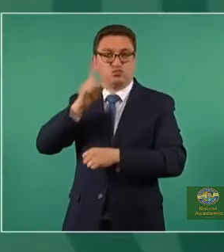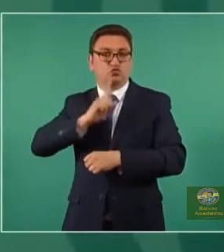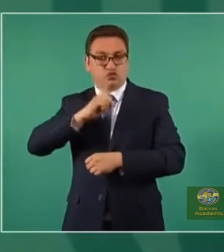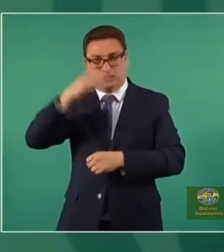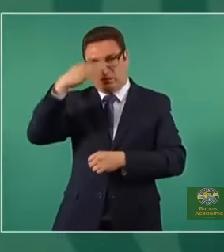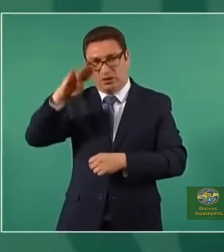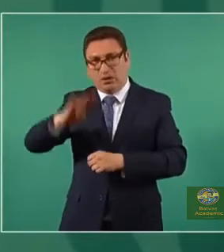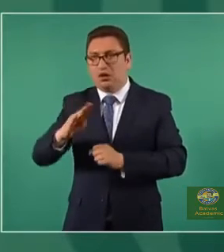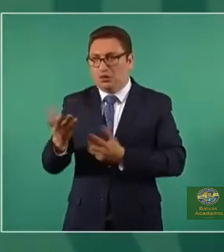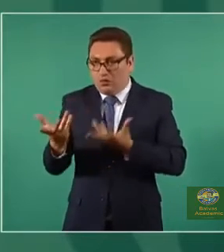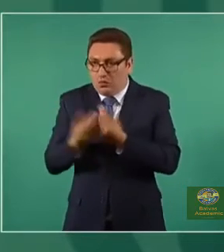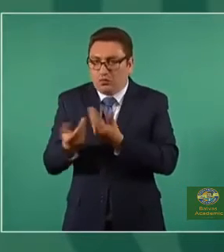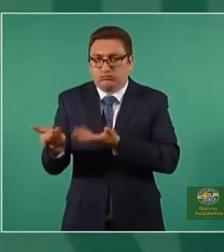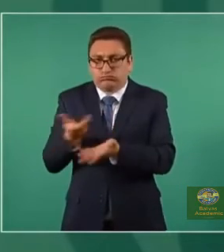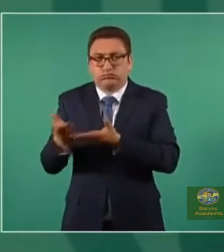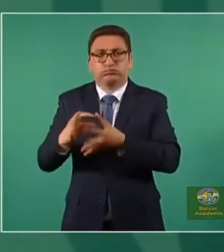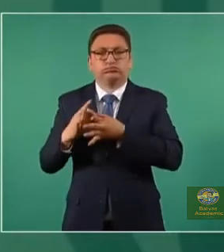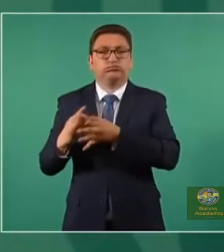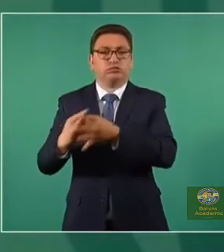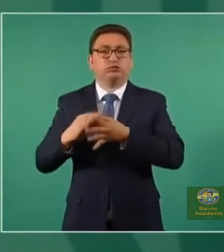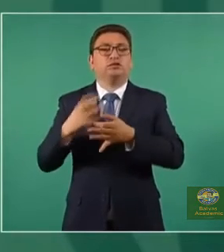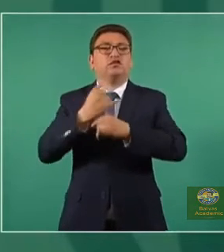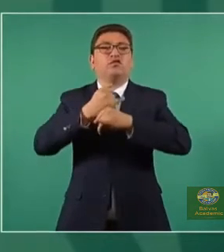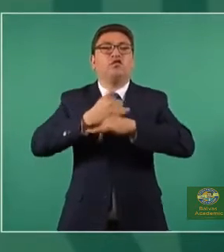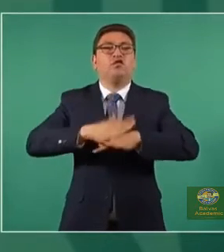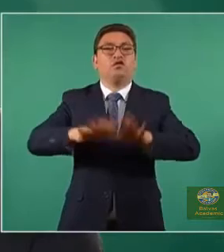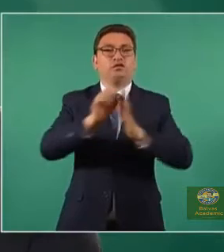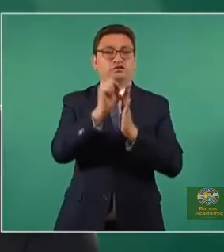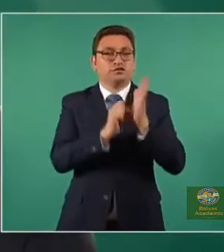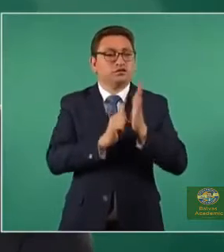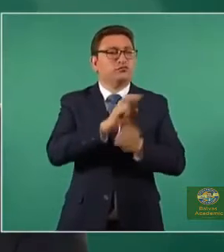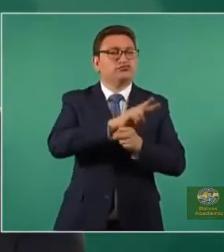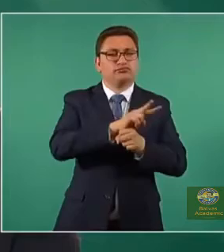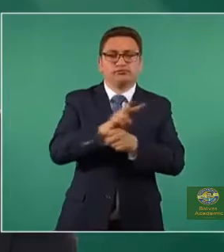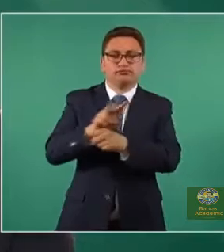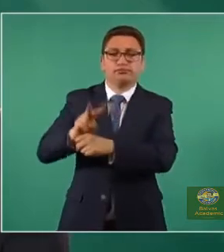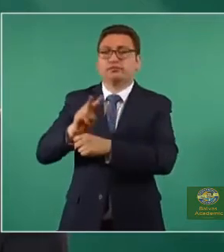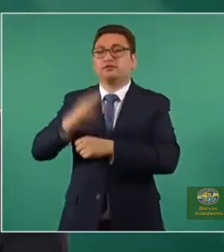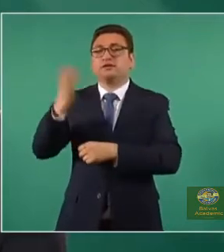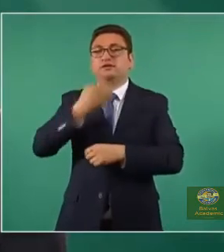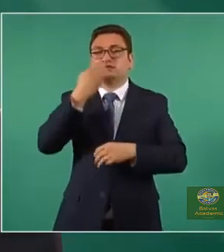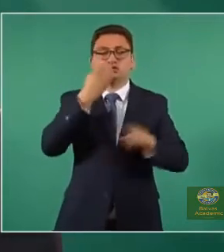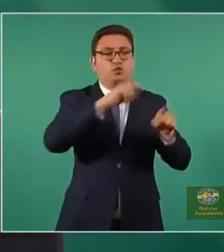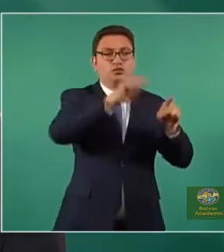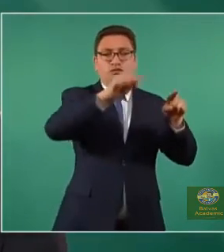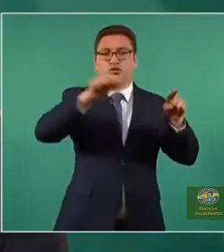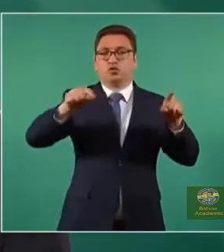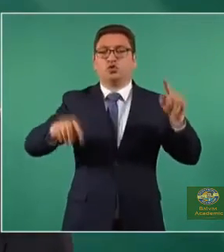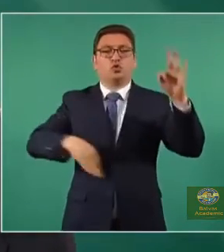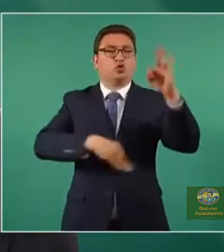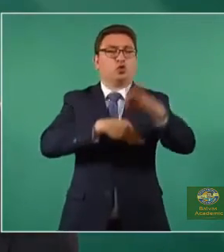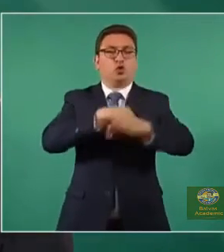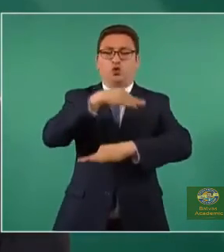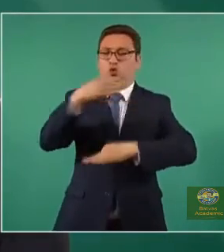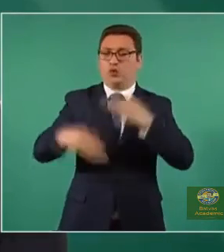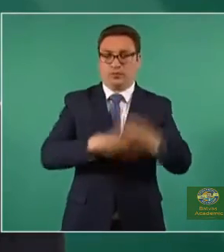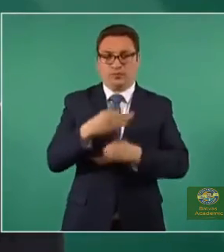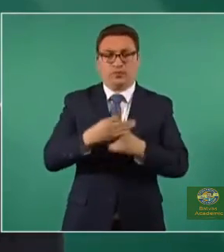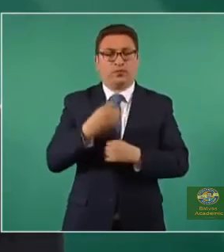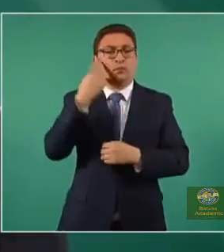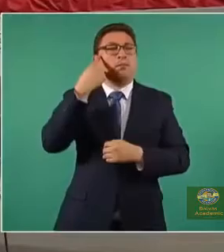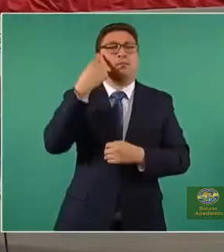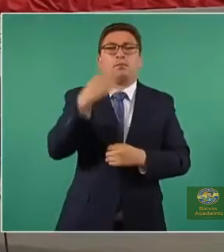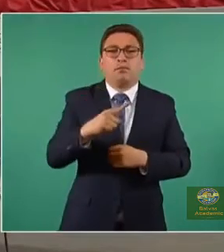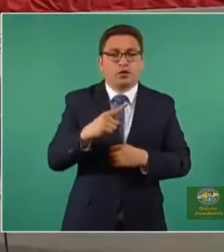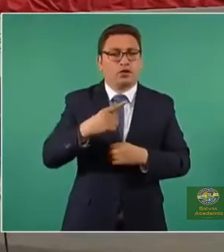de trabajar conjuntamente un sistema de información y de monitoreo de todas las escuelas, todos los centros educativos, para que podamos